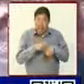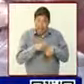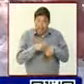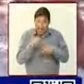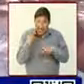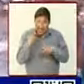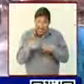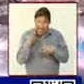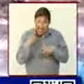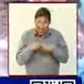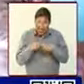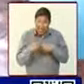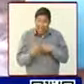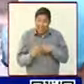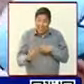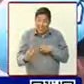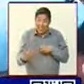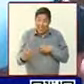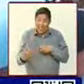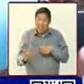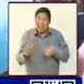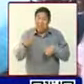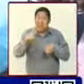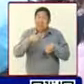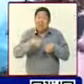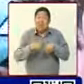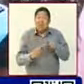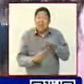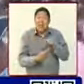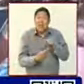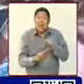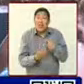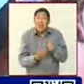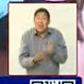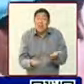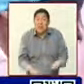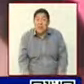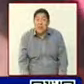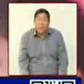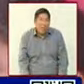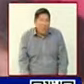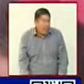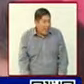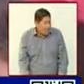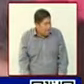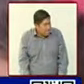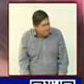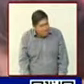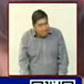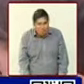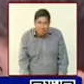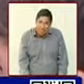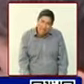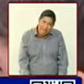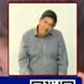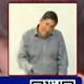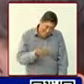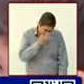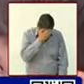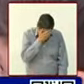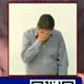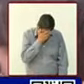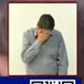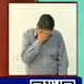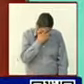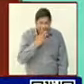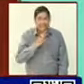veces cuesta, su niño va a entrar a pre-kinder. ¿Cómo cree que va a ser ese primer día de clase? Bueno, pues ojalá que no llore